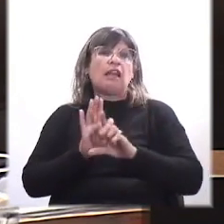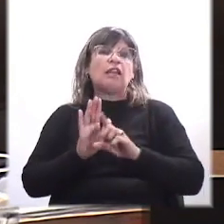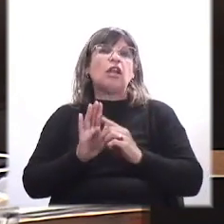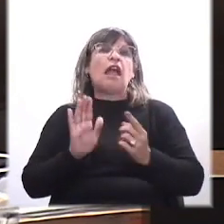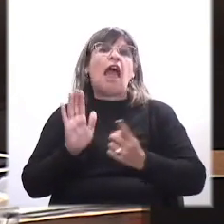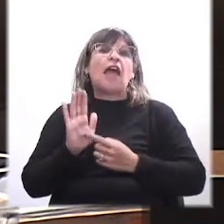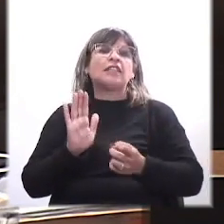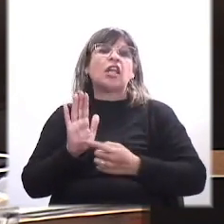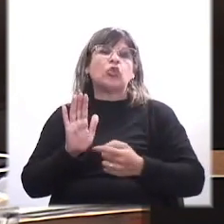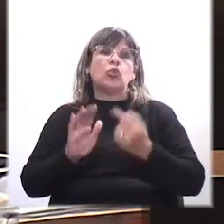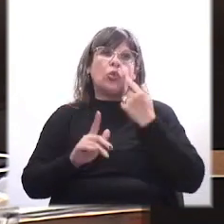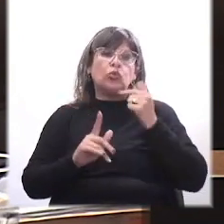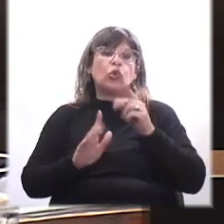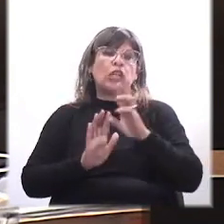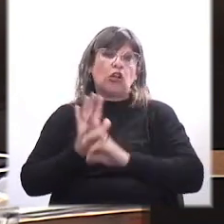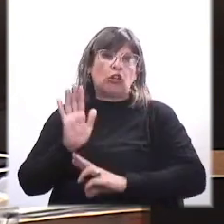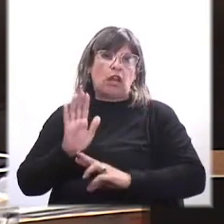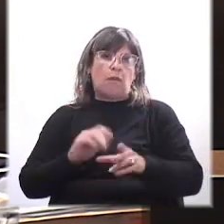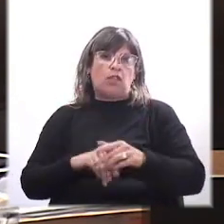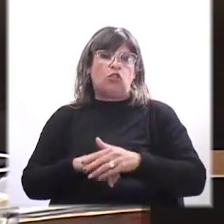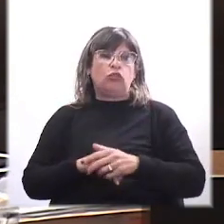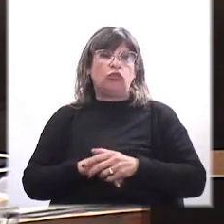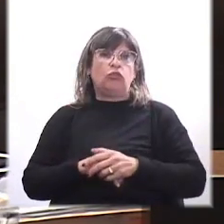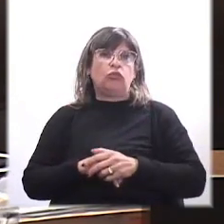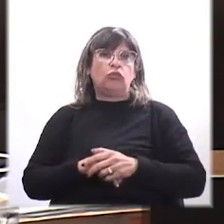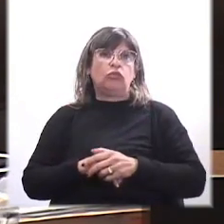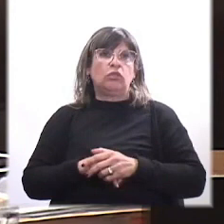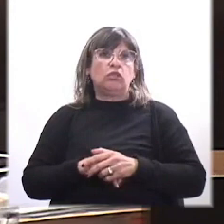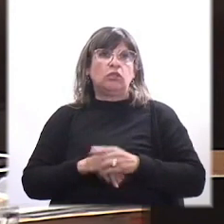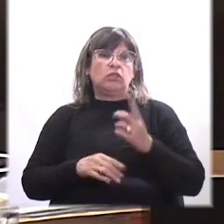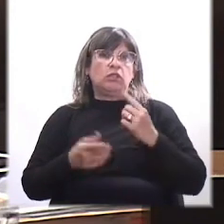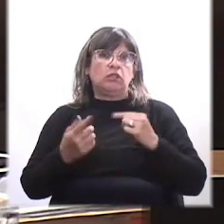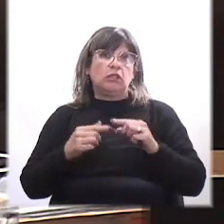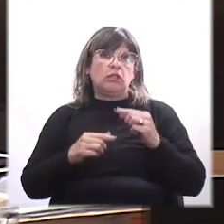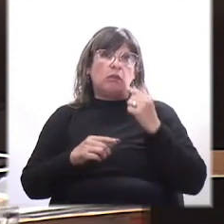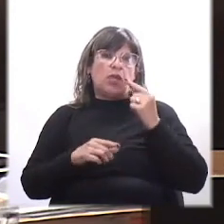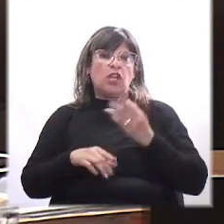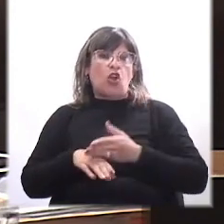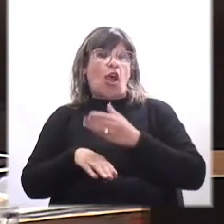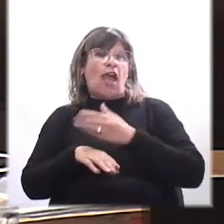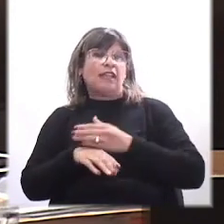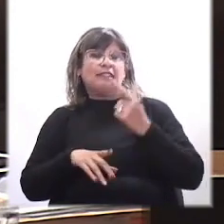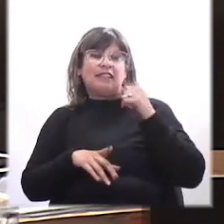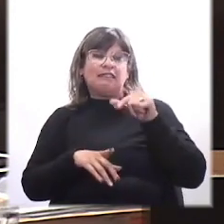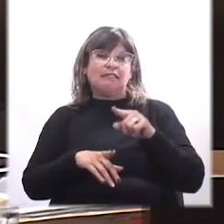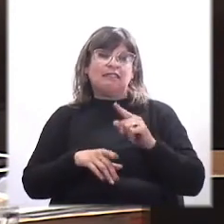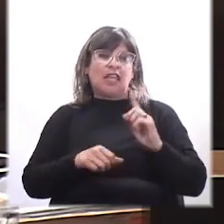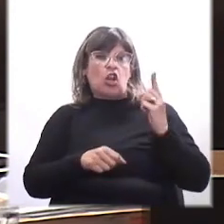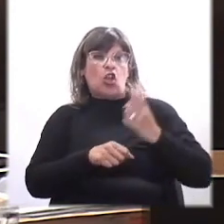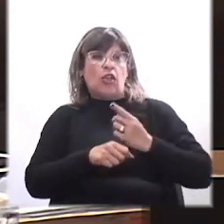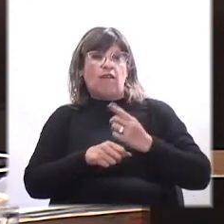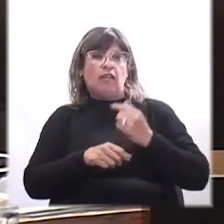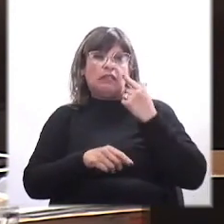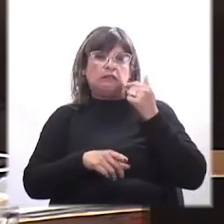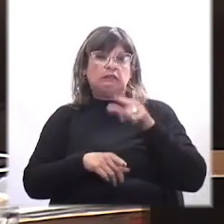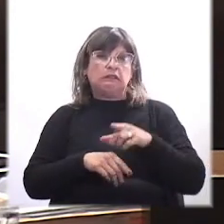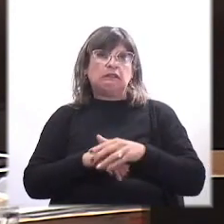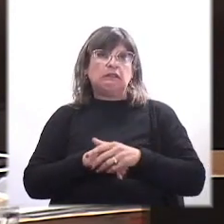estatutos y eventuales reglamentos. La contravención de los anteriores deberes los